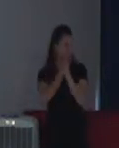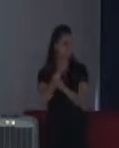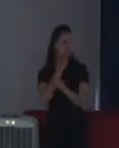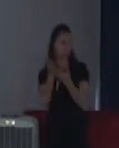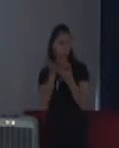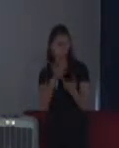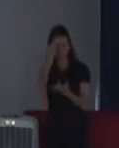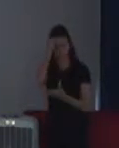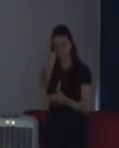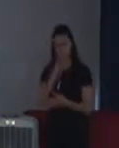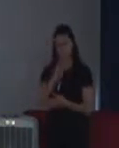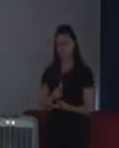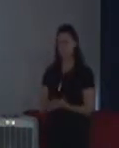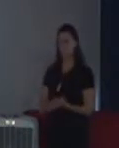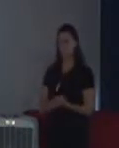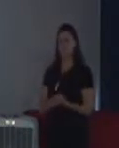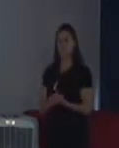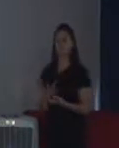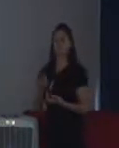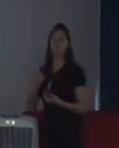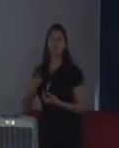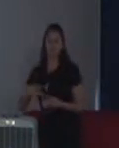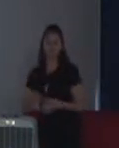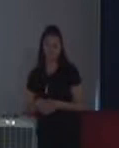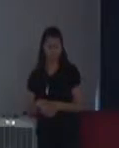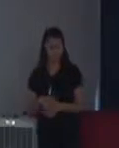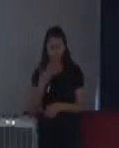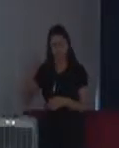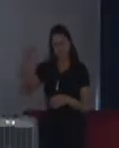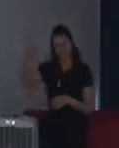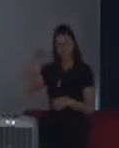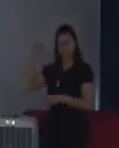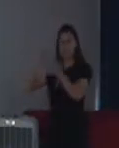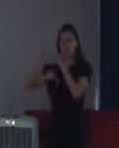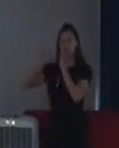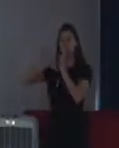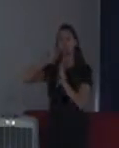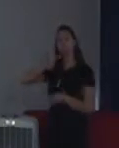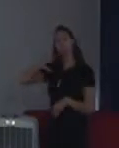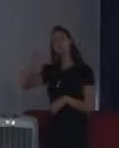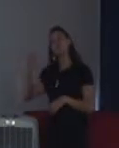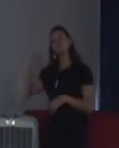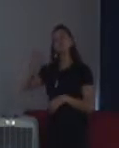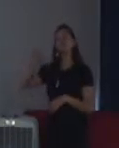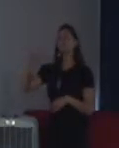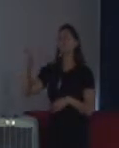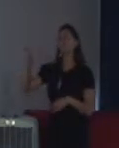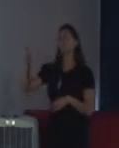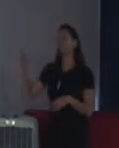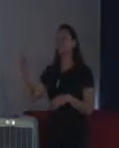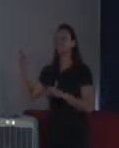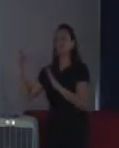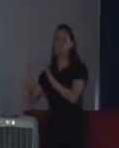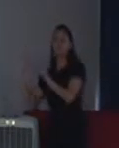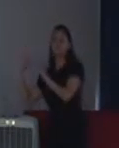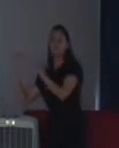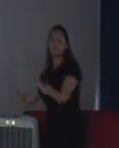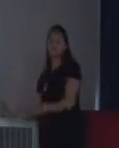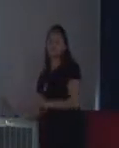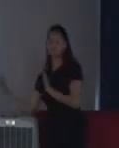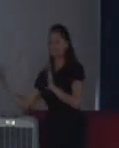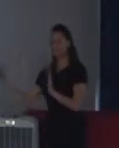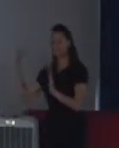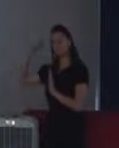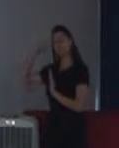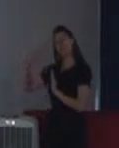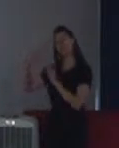No es lo mismo cómo entendíamos la discapacidad en los años 50, 70, 90, 2000 y hoy.